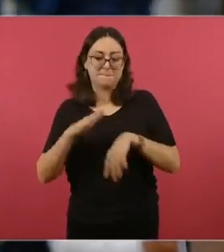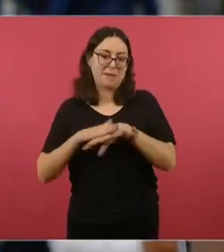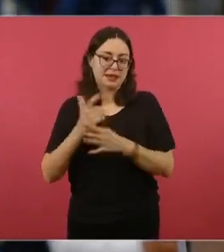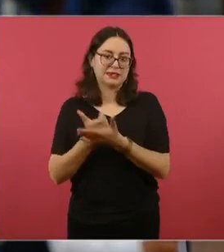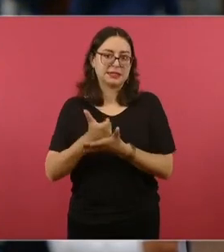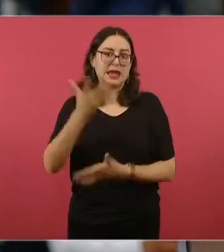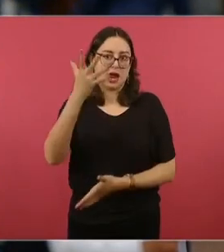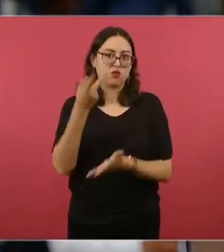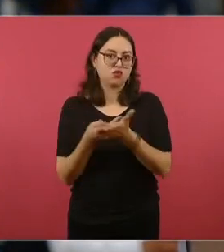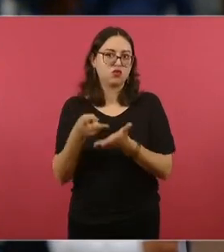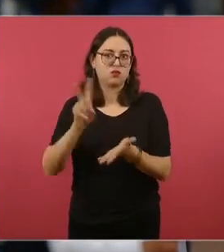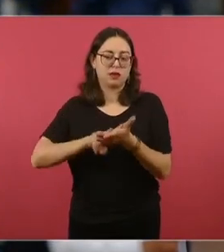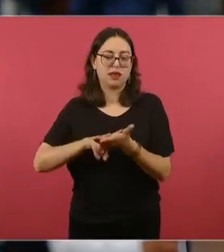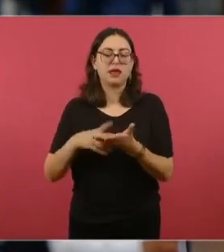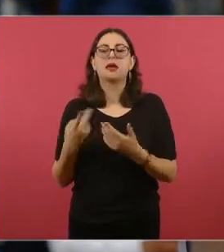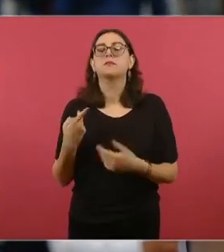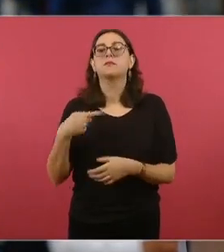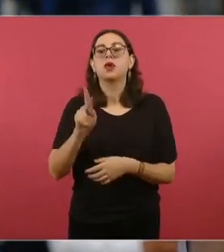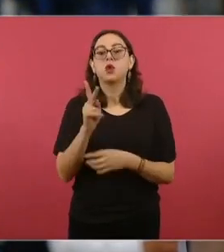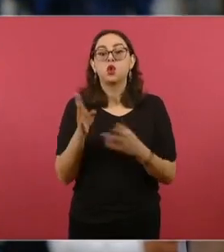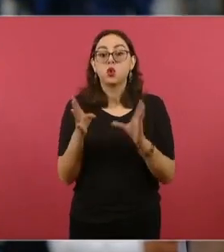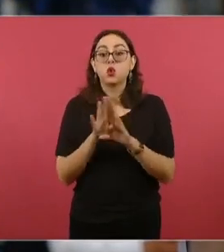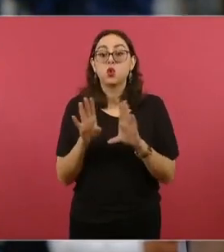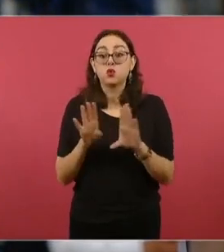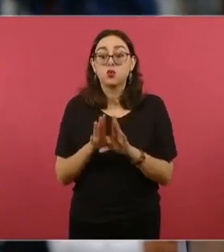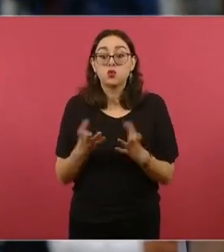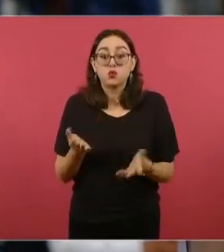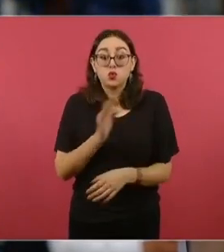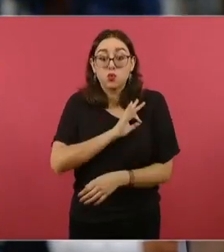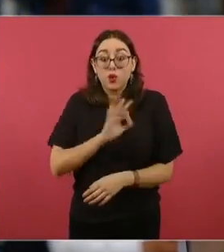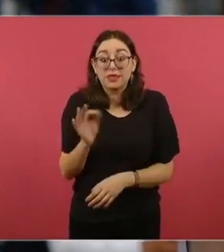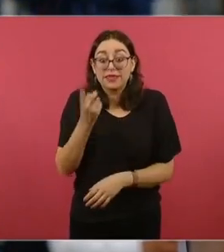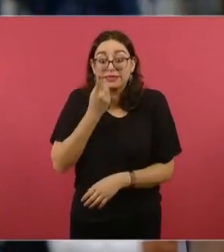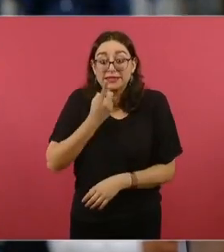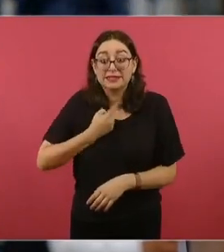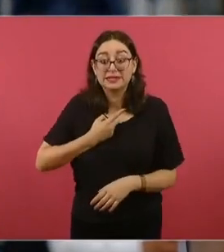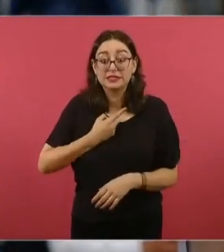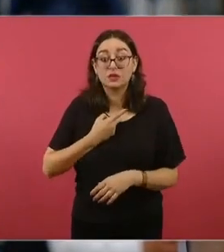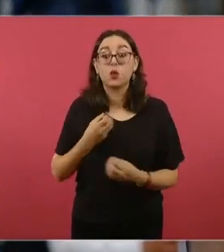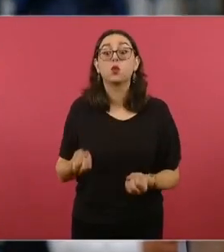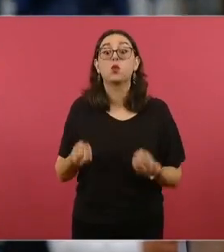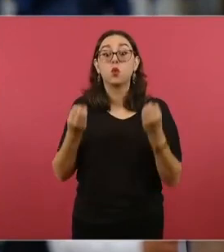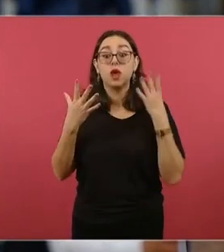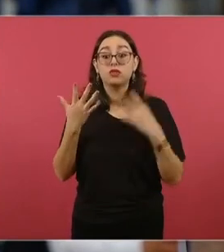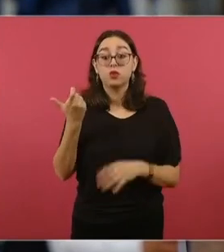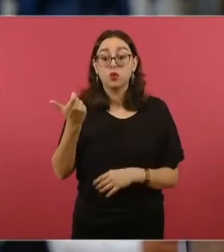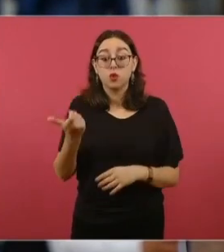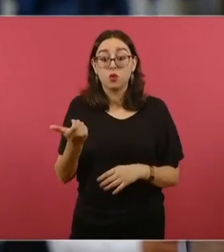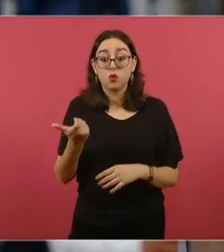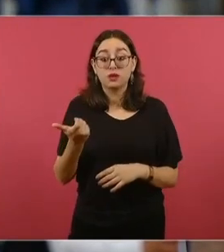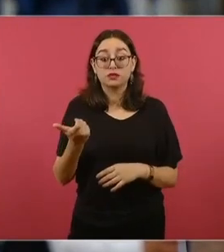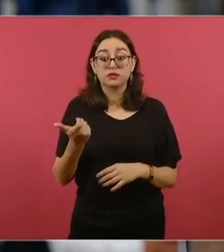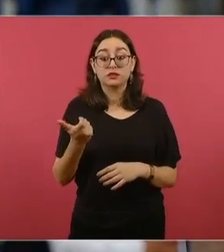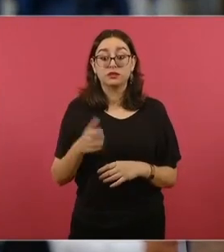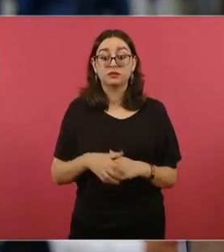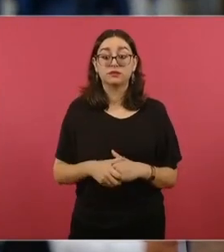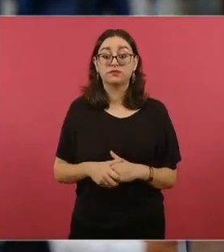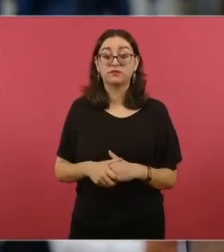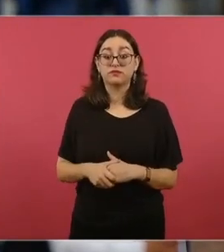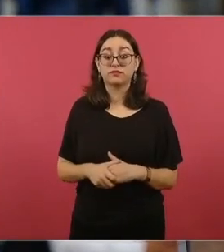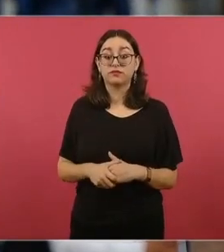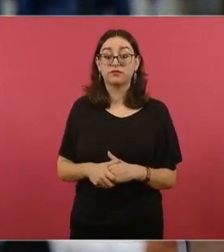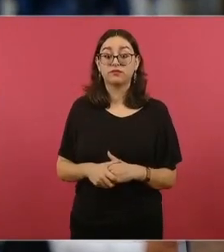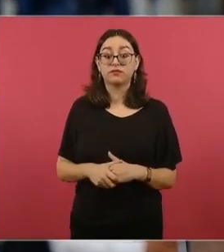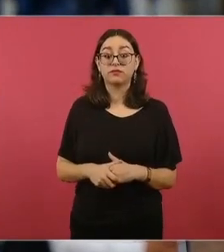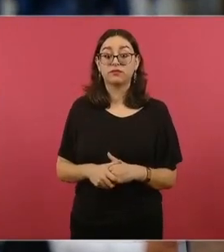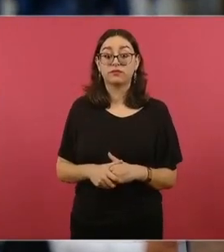Metrobús. Preguntarles cuál será el costo de este ramal cuando ya esté operando el tren suburbano, también